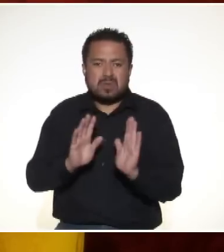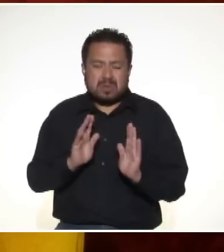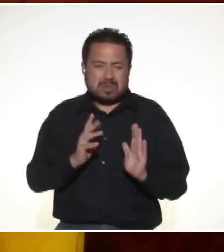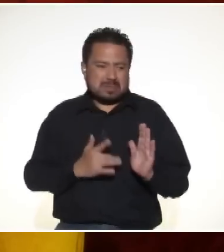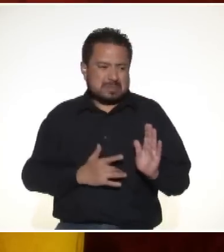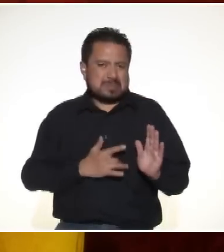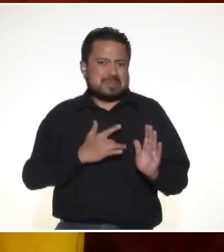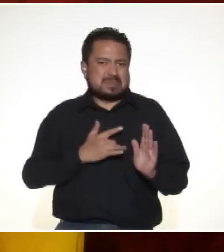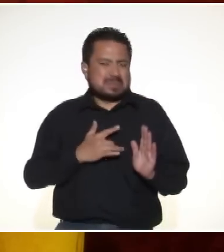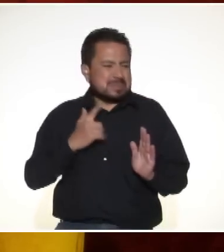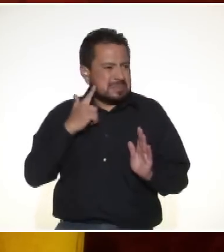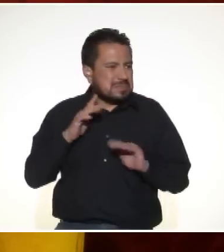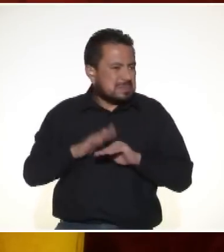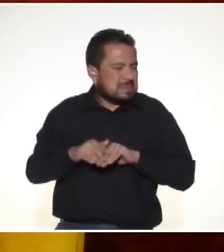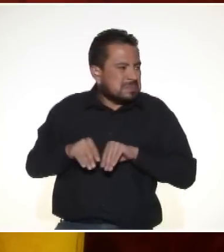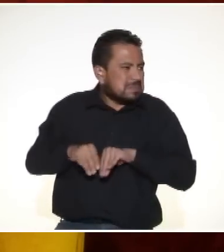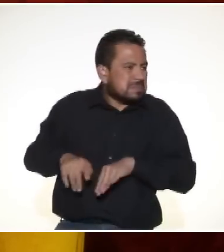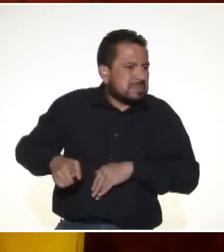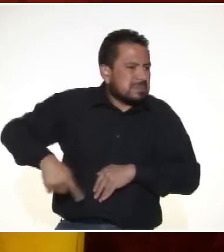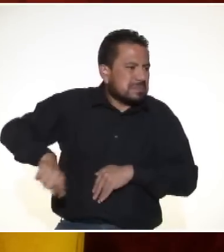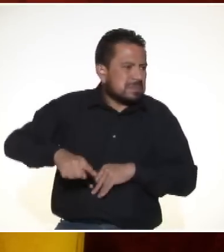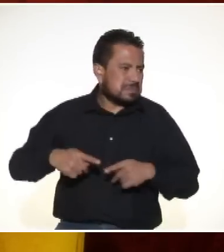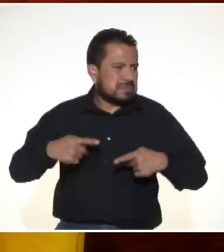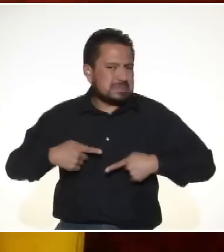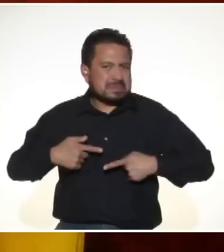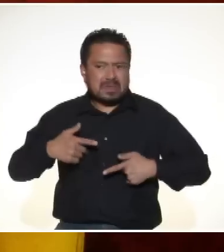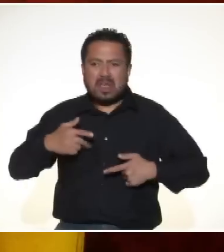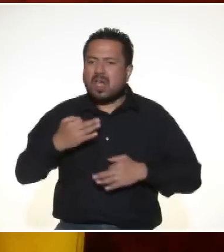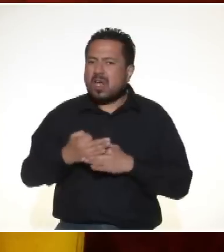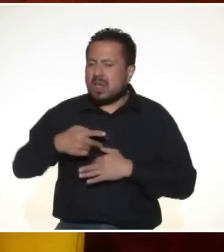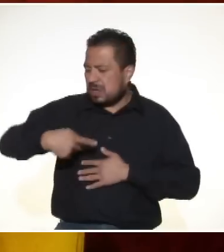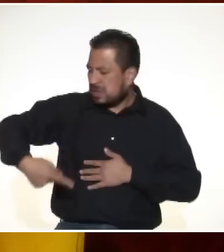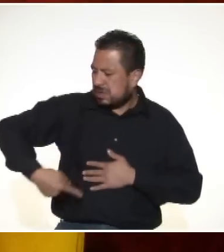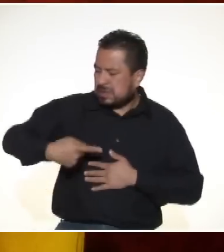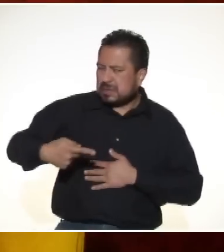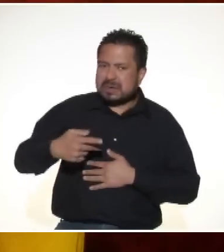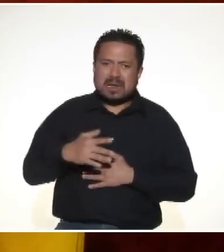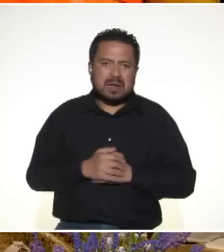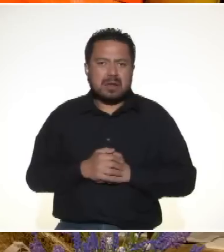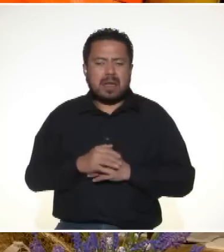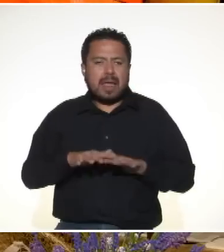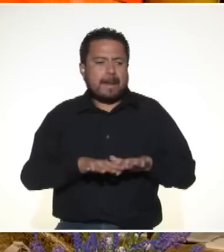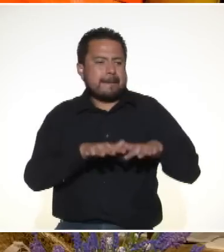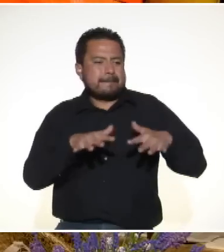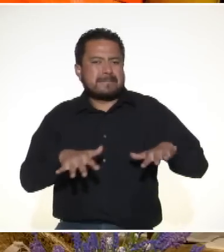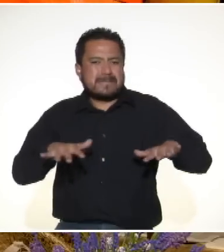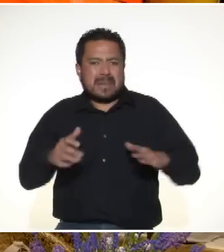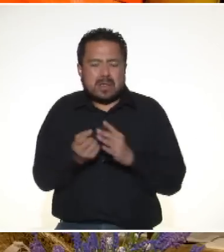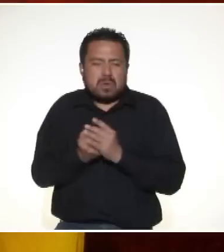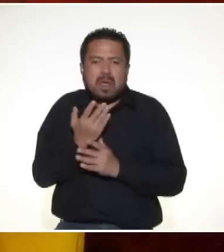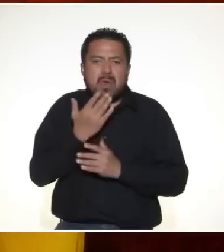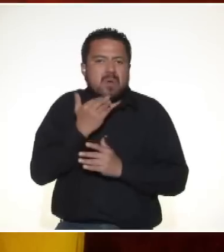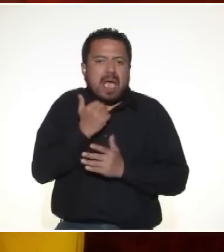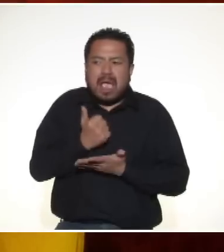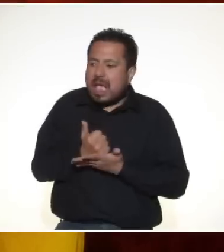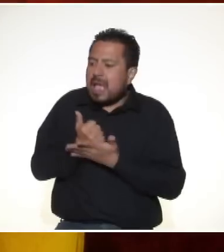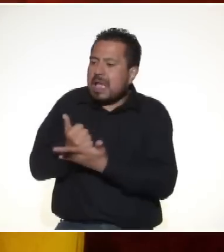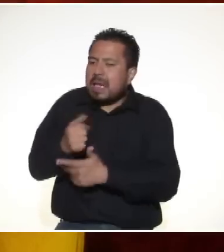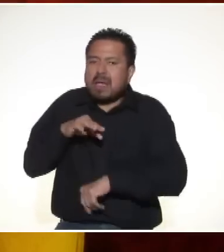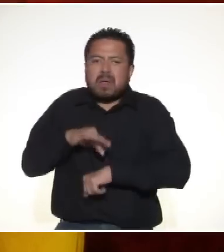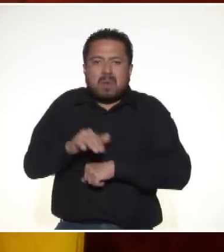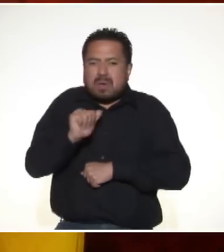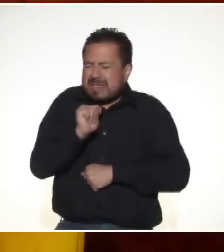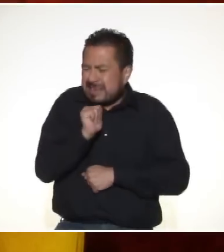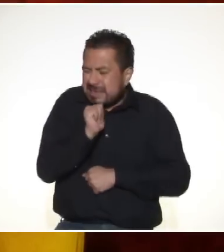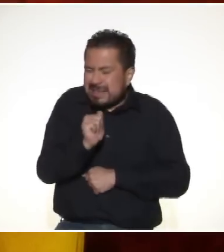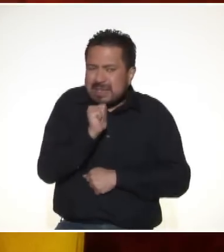cierto sonido en el público. Nos plantearon la situación de si estamos en una playa virgen donde no hay salvavidas, no hay médicos, no hay